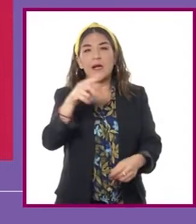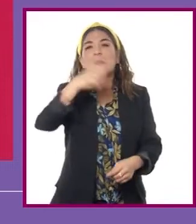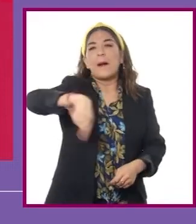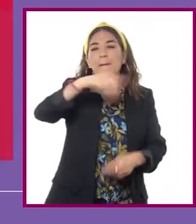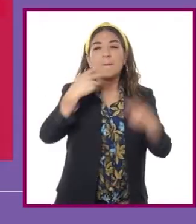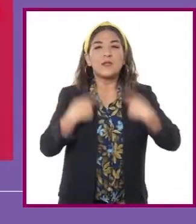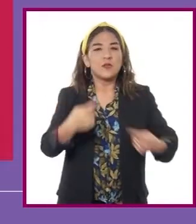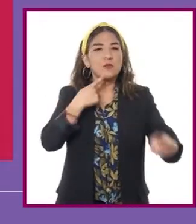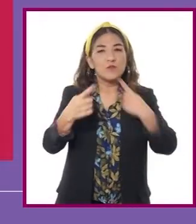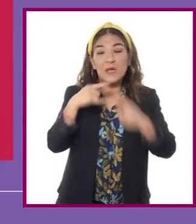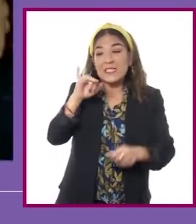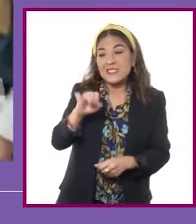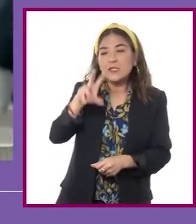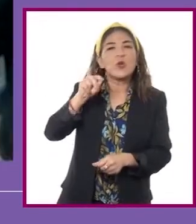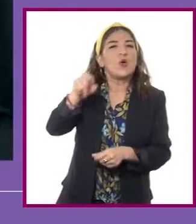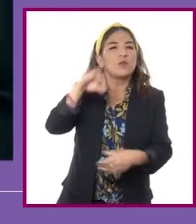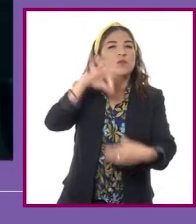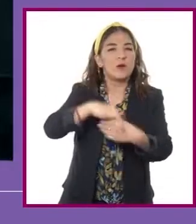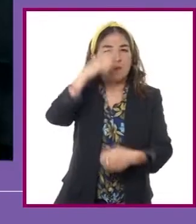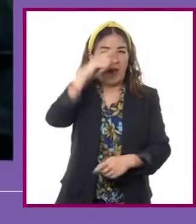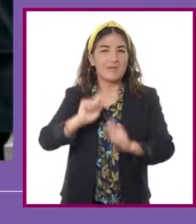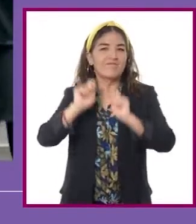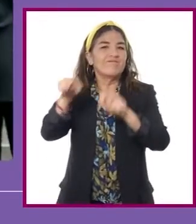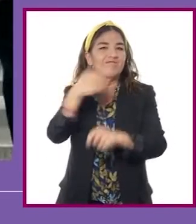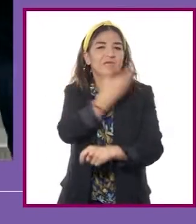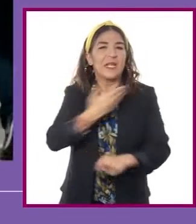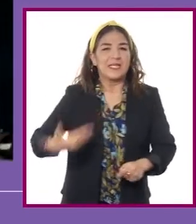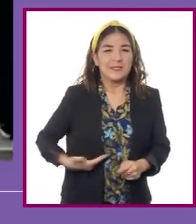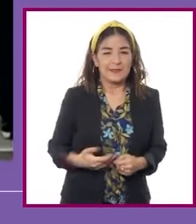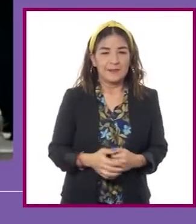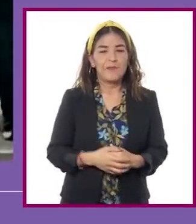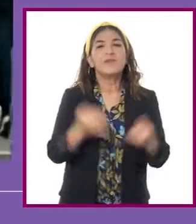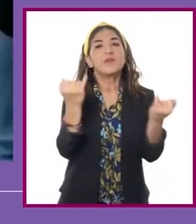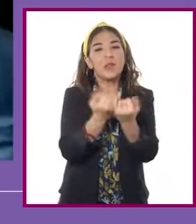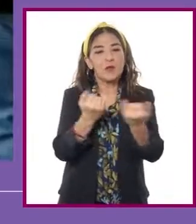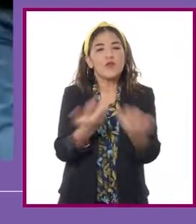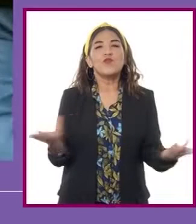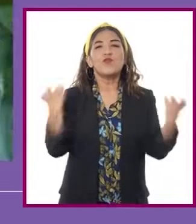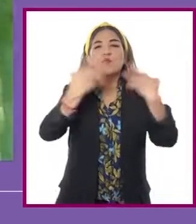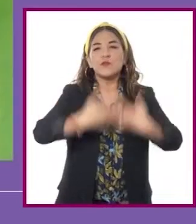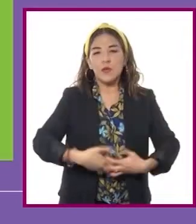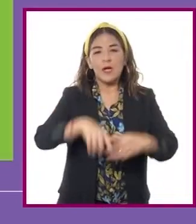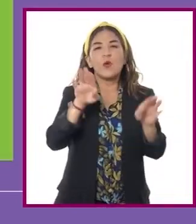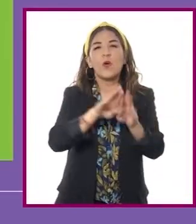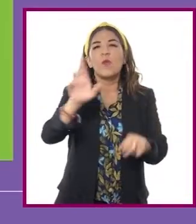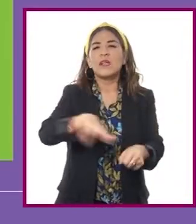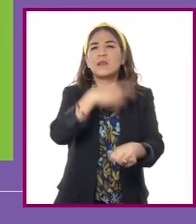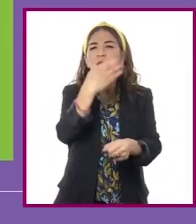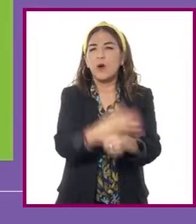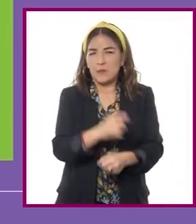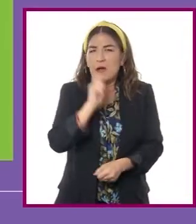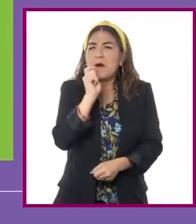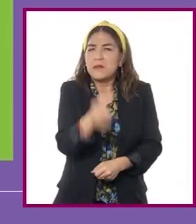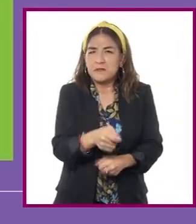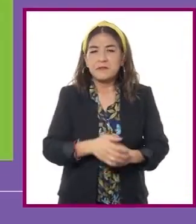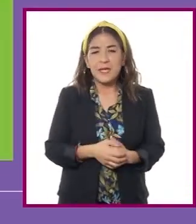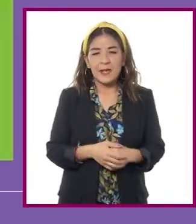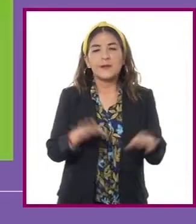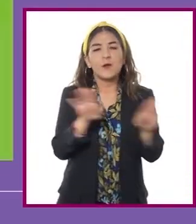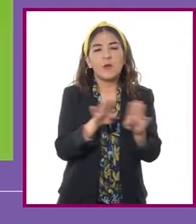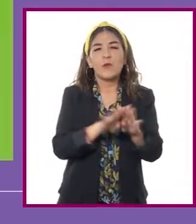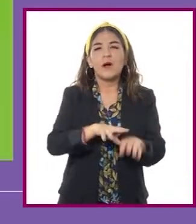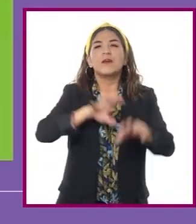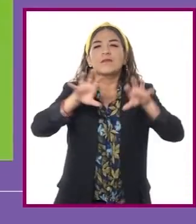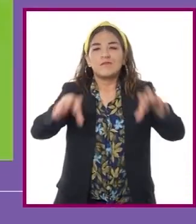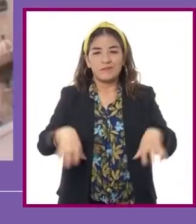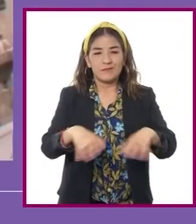público. También existen otros elementos fundamentales para el funcionamiento de una república. Tal es el caso de la división de